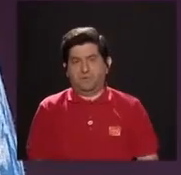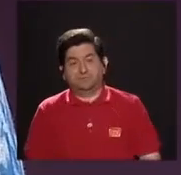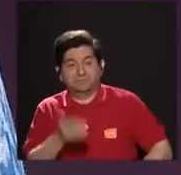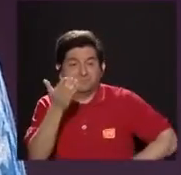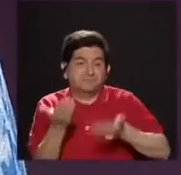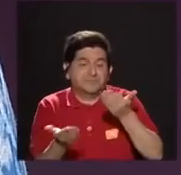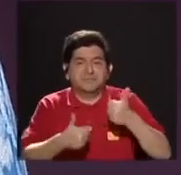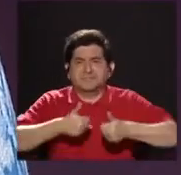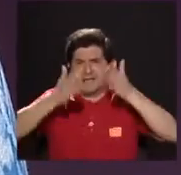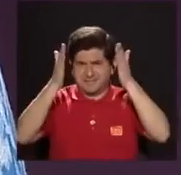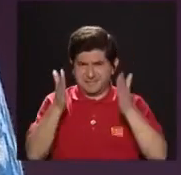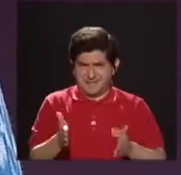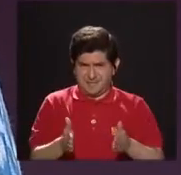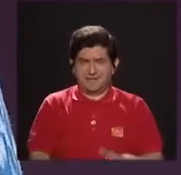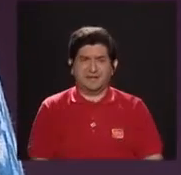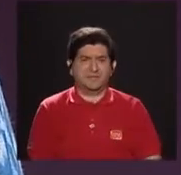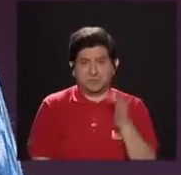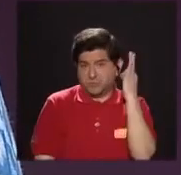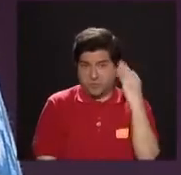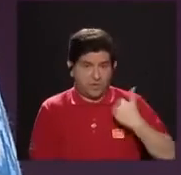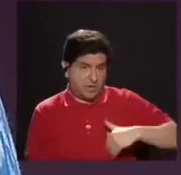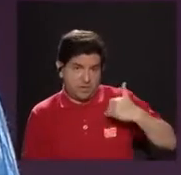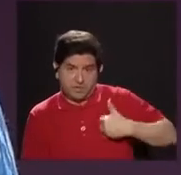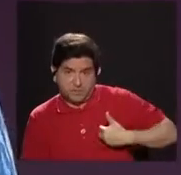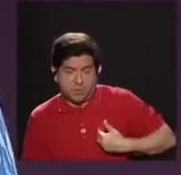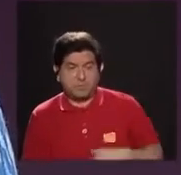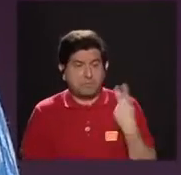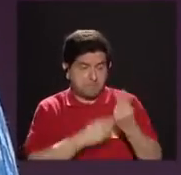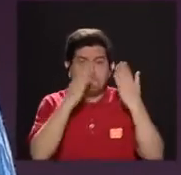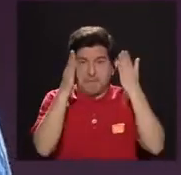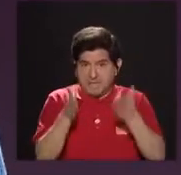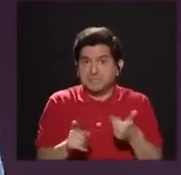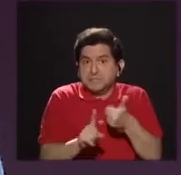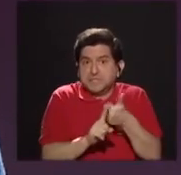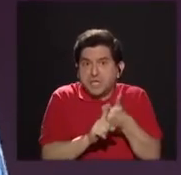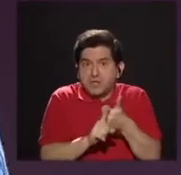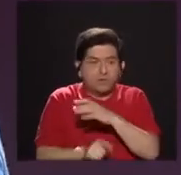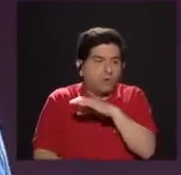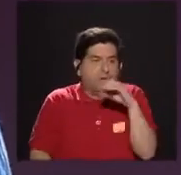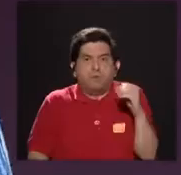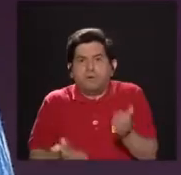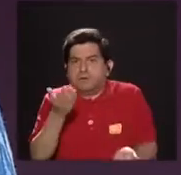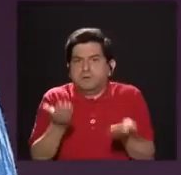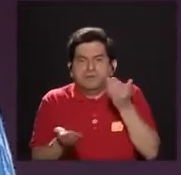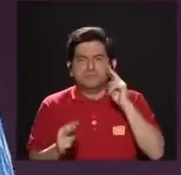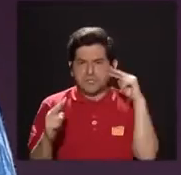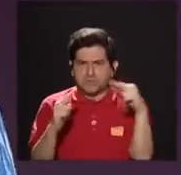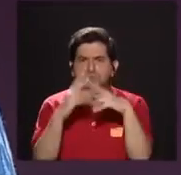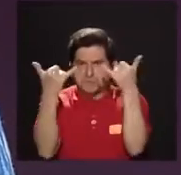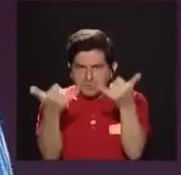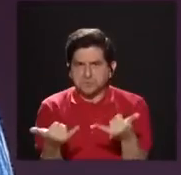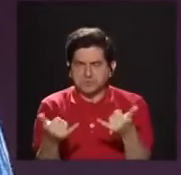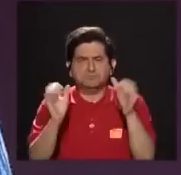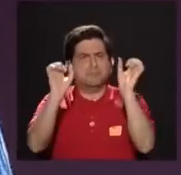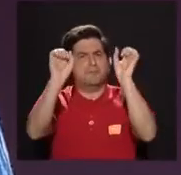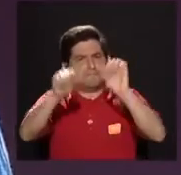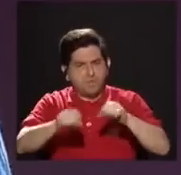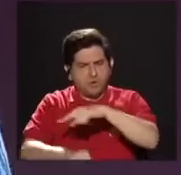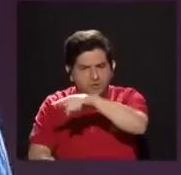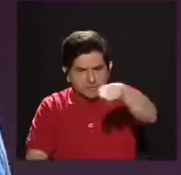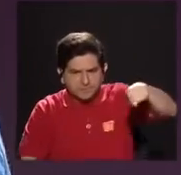esos candidatos o candidatas que, siendo sus vecinos o tal vez siendo conocidos,